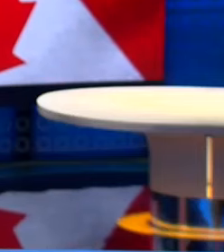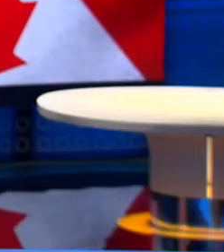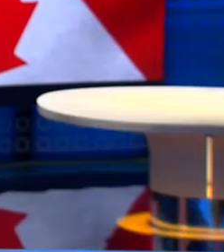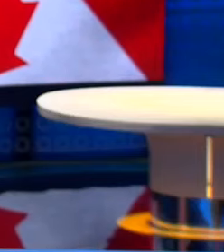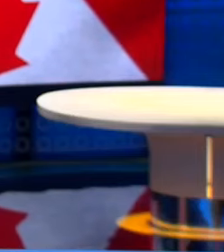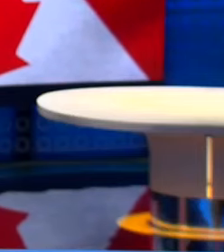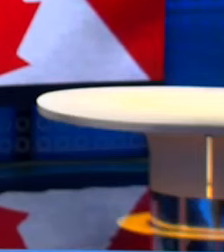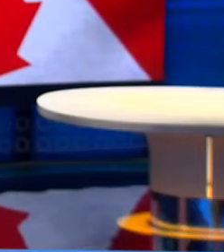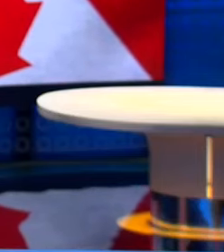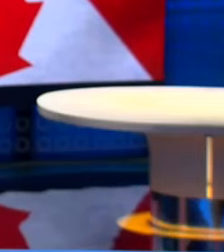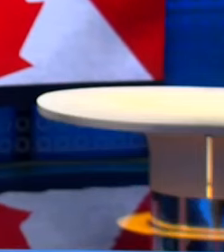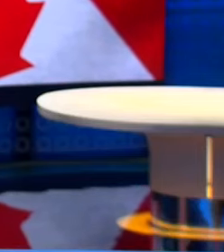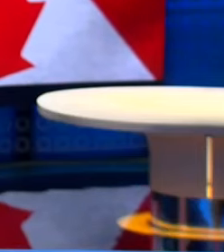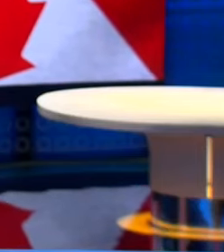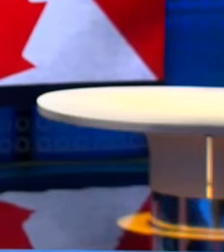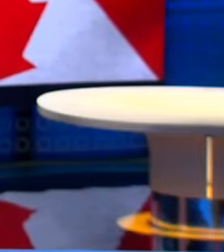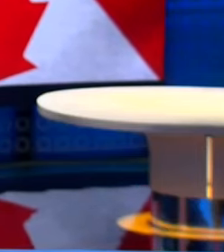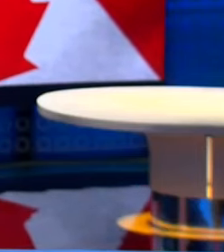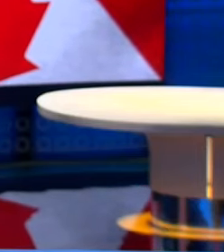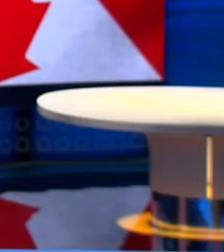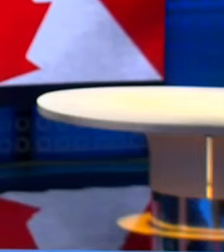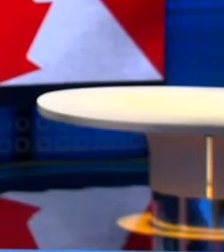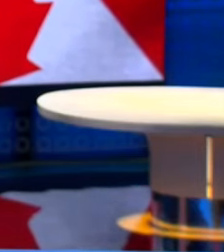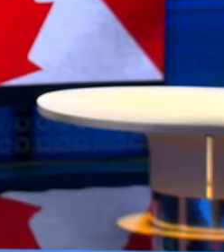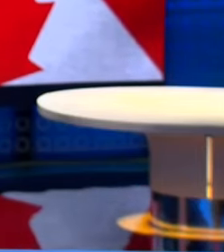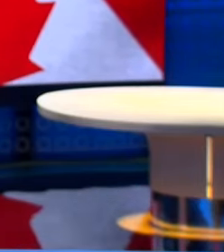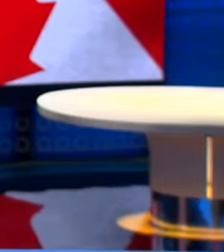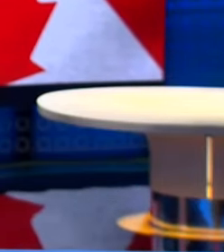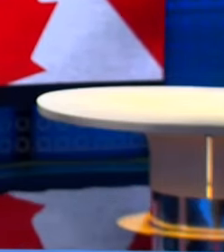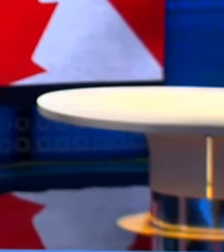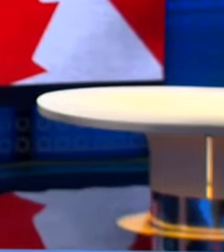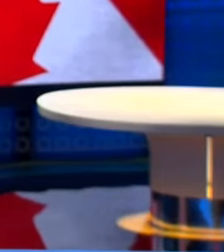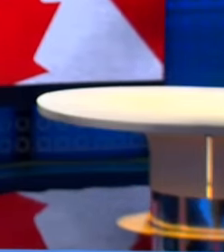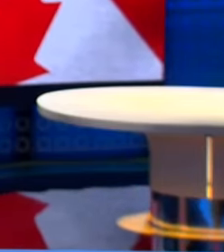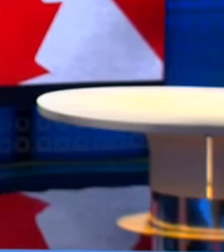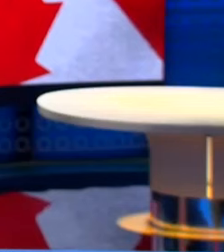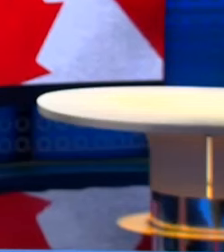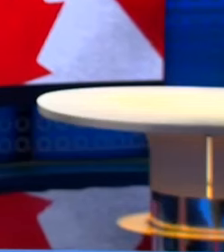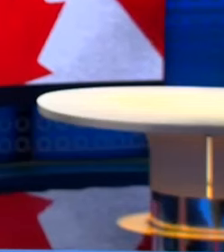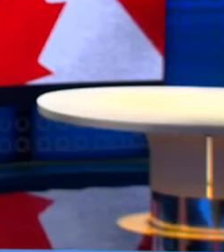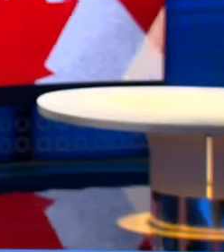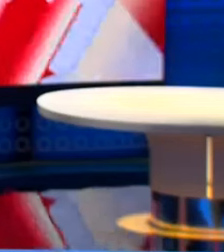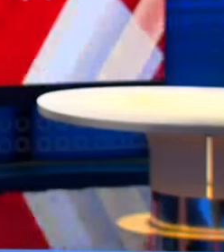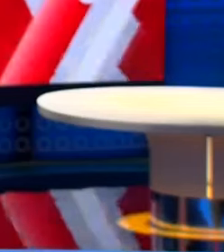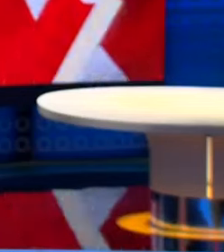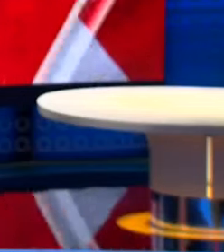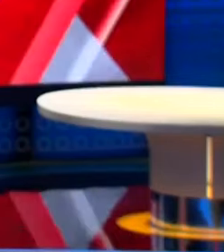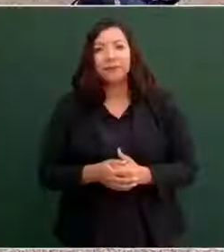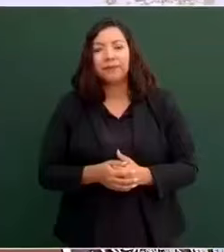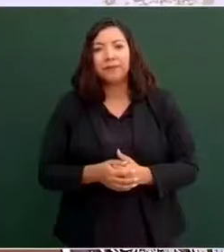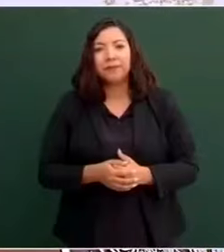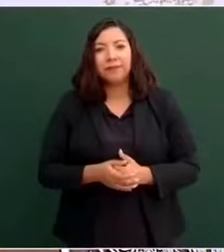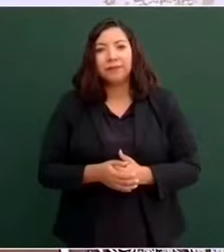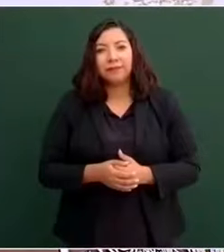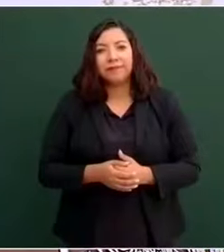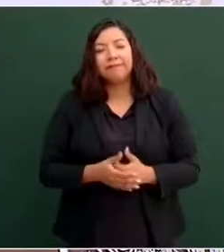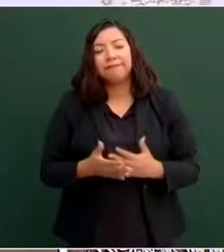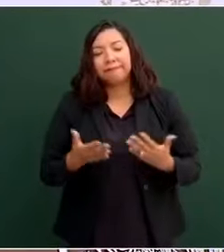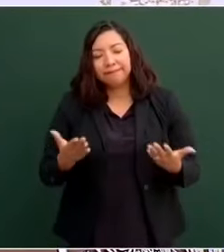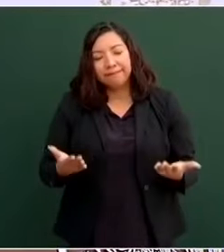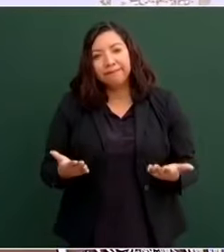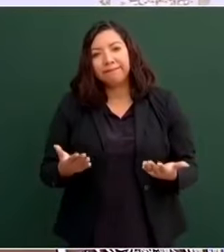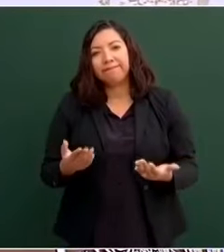Y desde Cancún hubo reacción por parte del presidente. ¿Qué dijo Andrés Manuel López Obrador a este asunto? Señaló que esta nueva